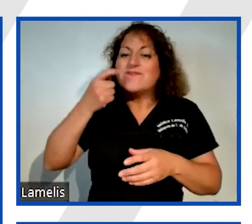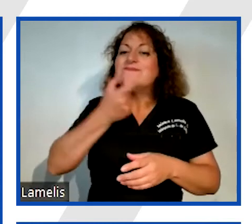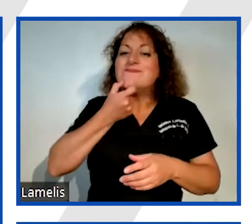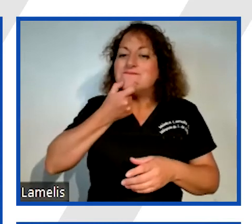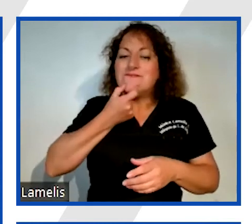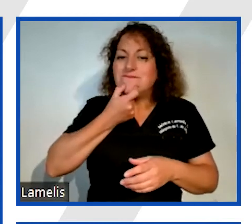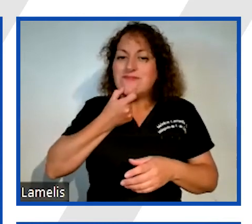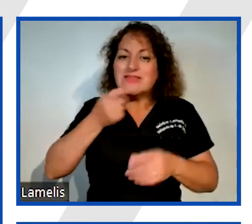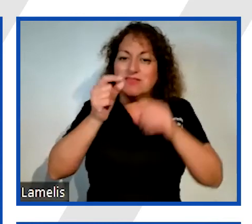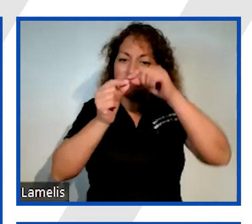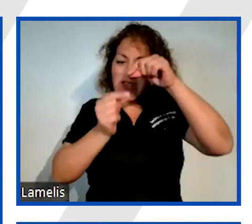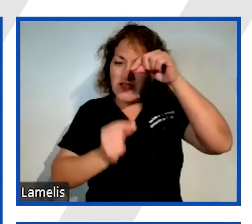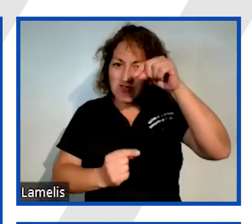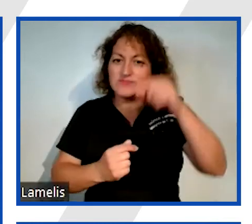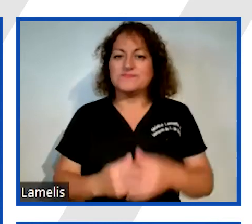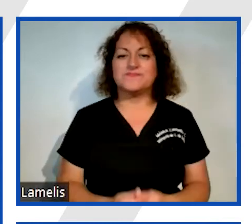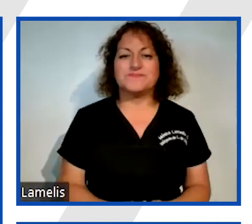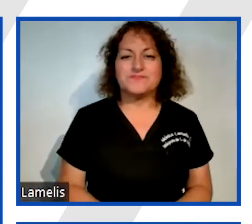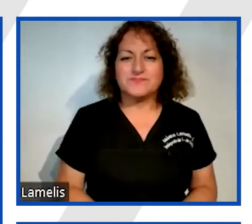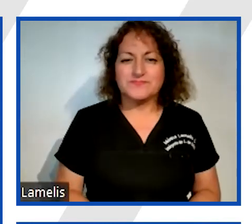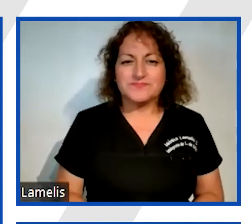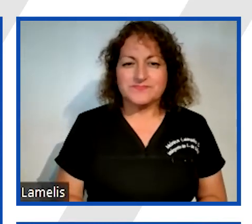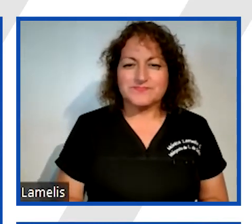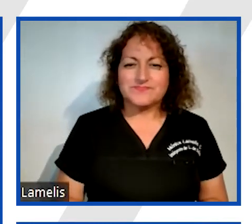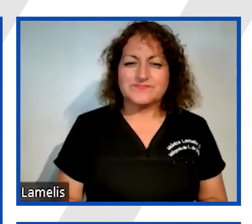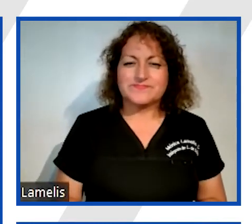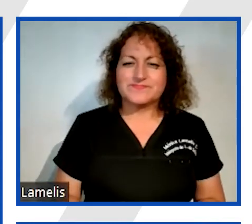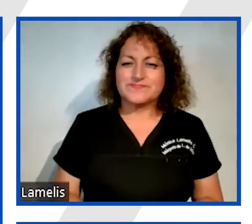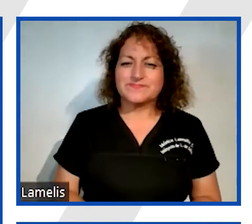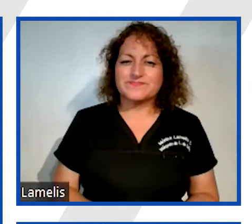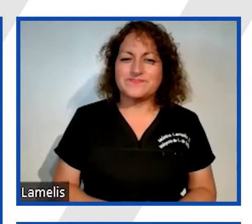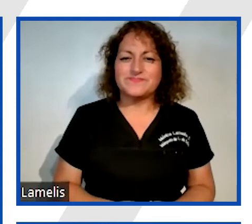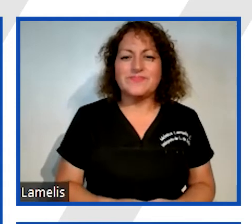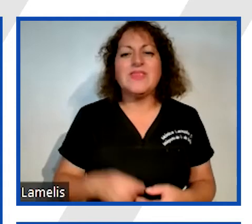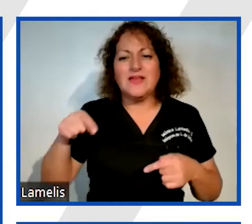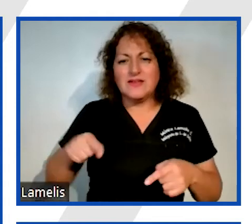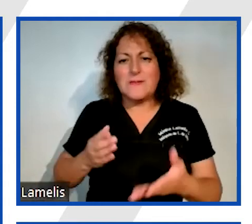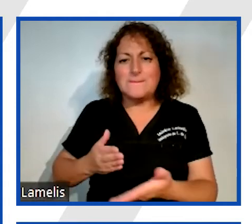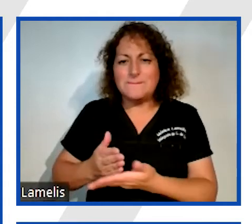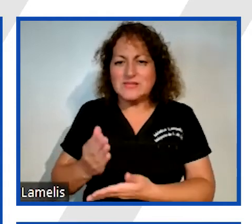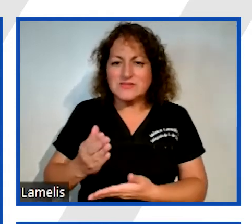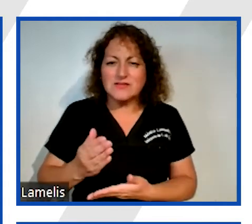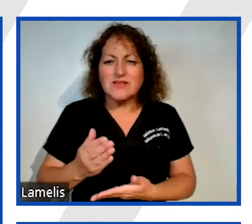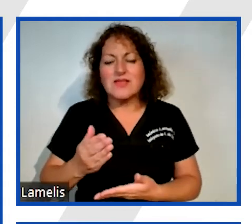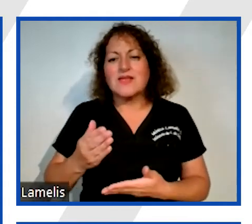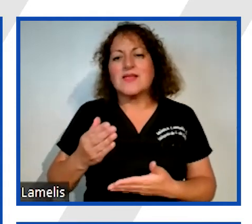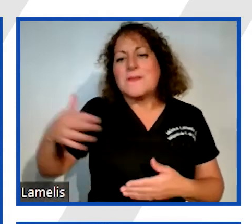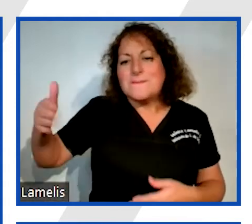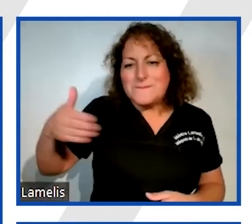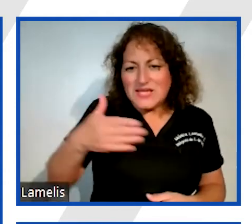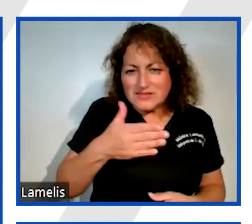sea 2 mil millones de años desde que partió a evolucionar la vida recién tenemos los primeros peces por ejemplo un vertebrados y si es que